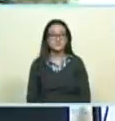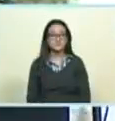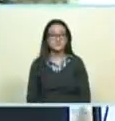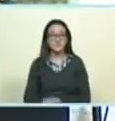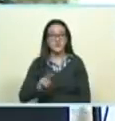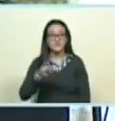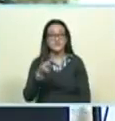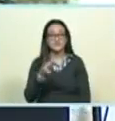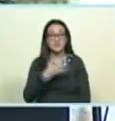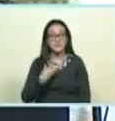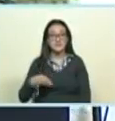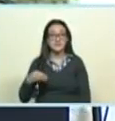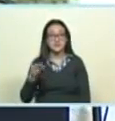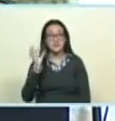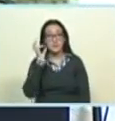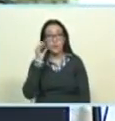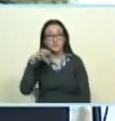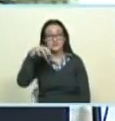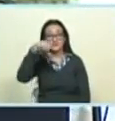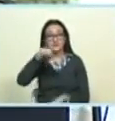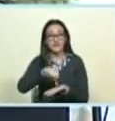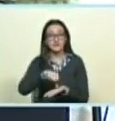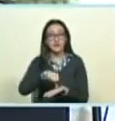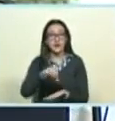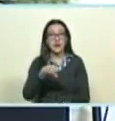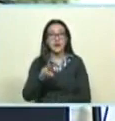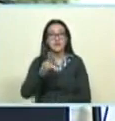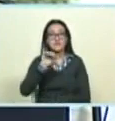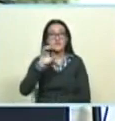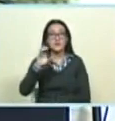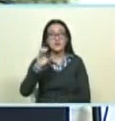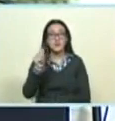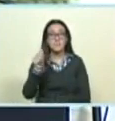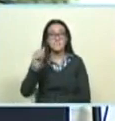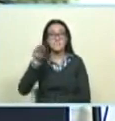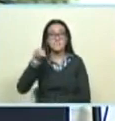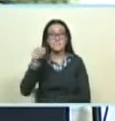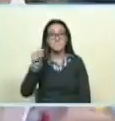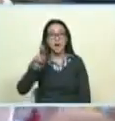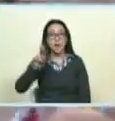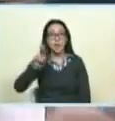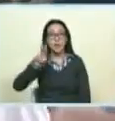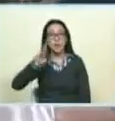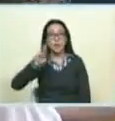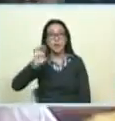La vicepresidenta de la región central, Bitmaure Aquino.